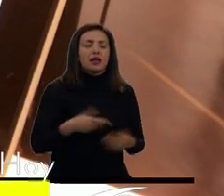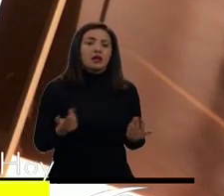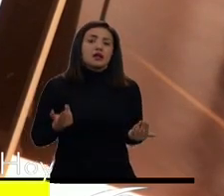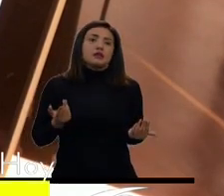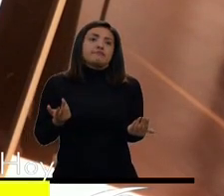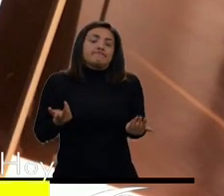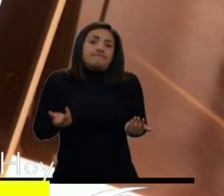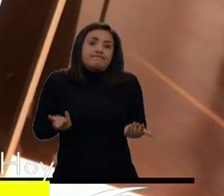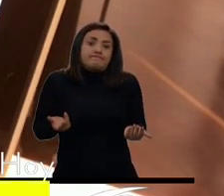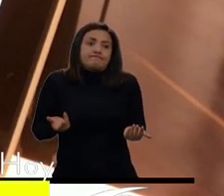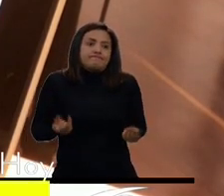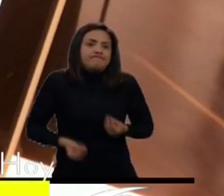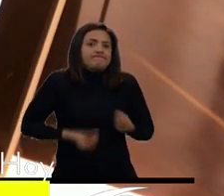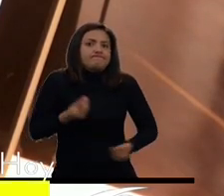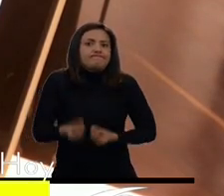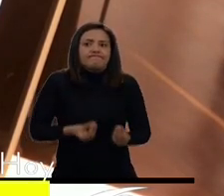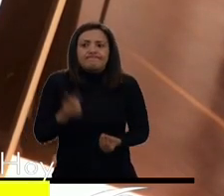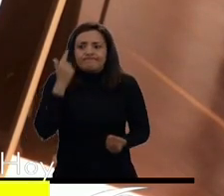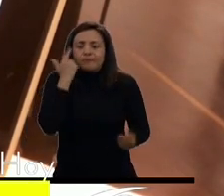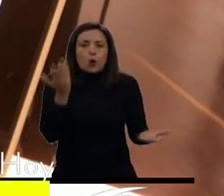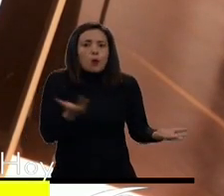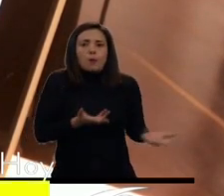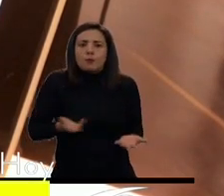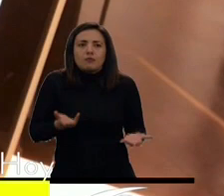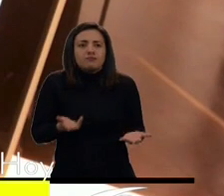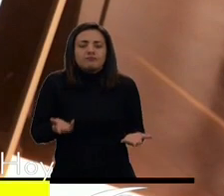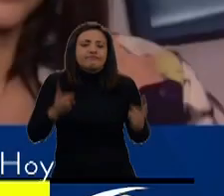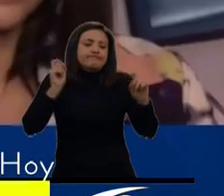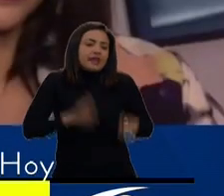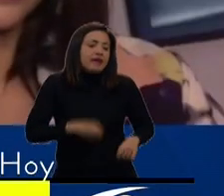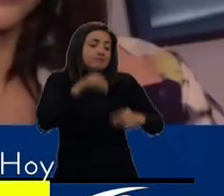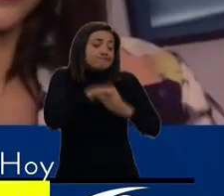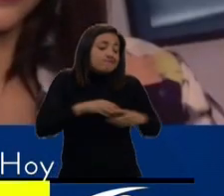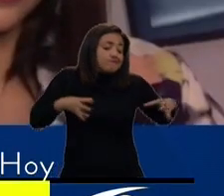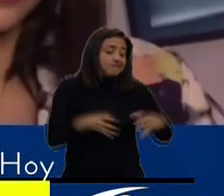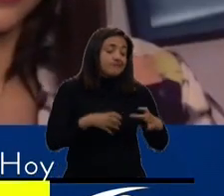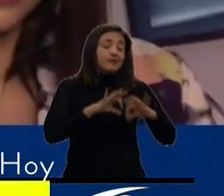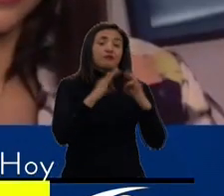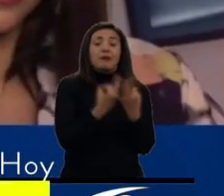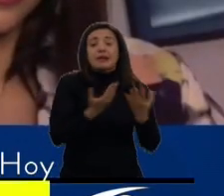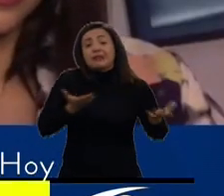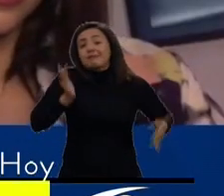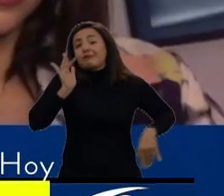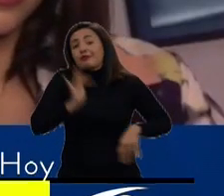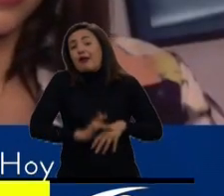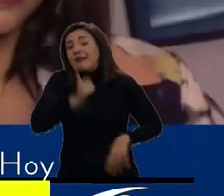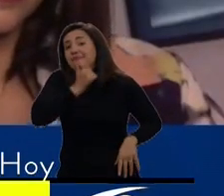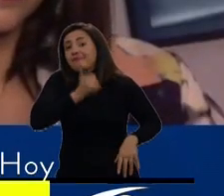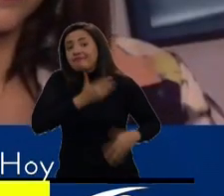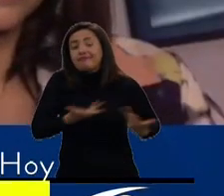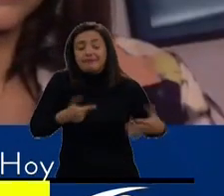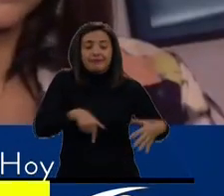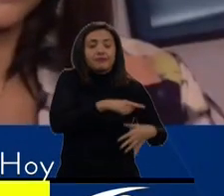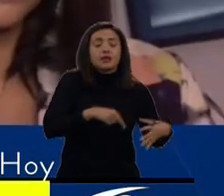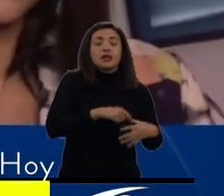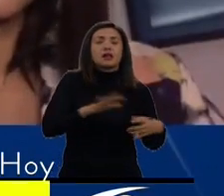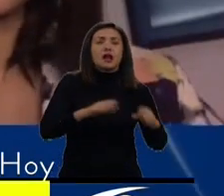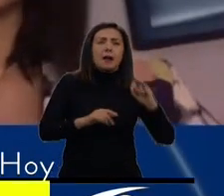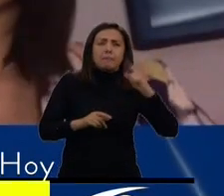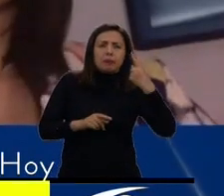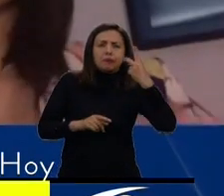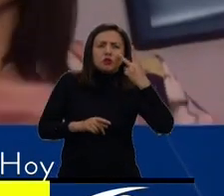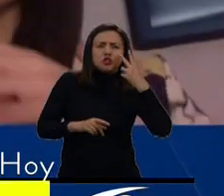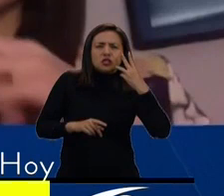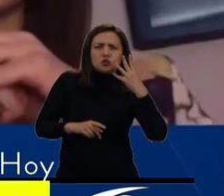Y que bueno, que no quedaba más remedio que pasarlo en familia, juntos. Y a partir del